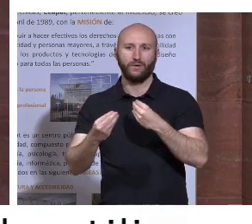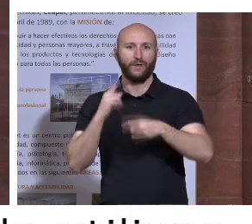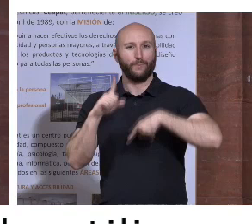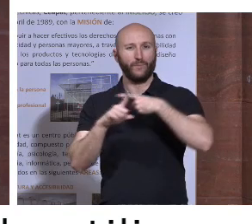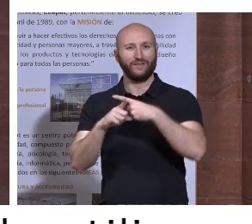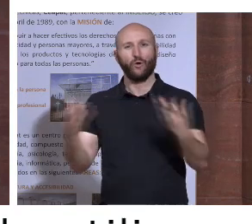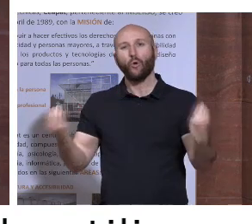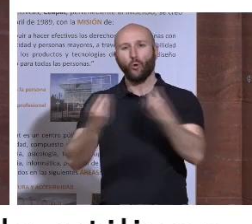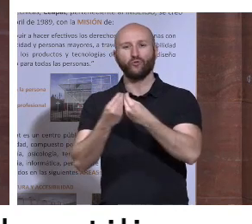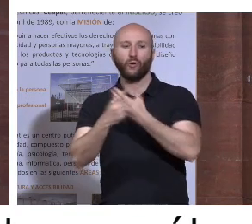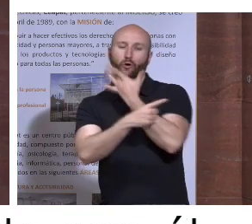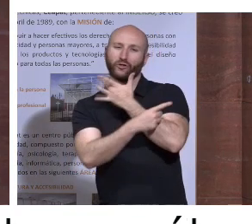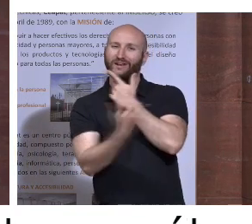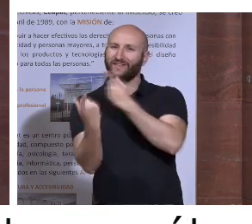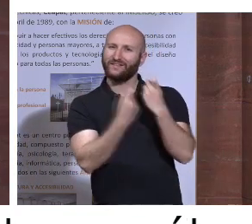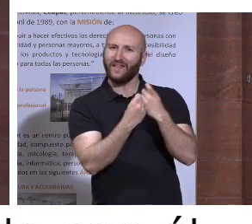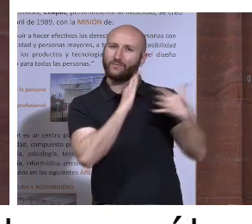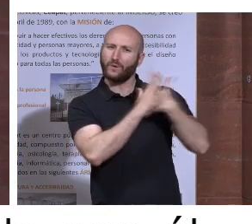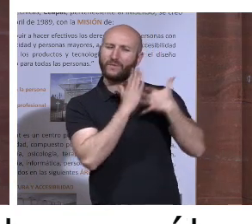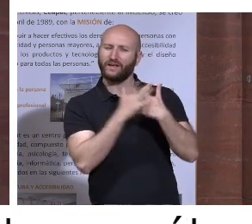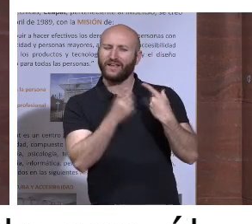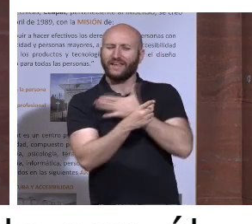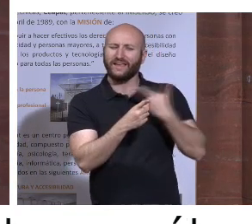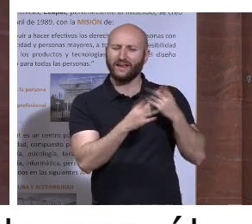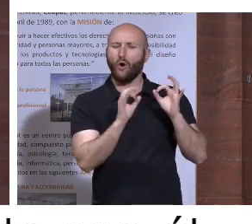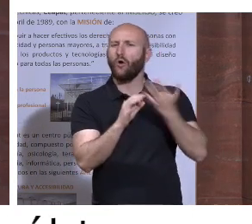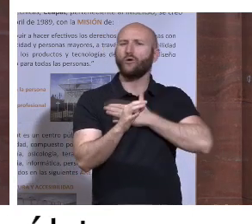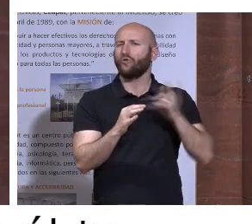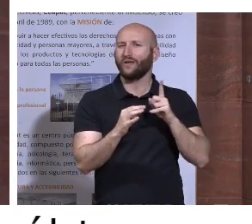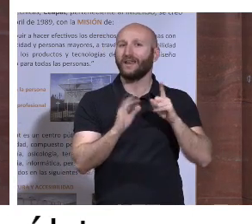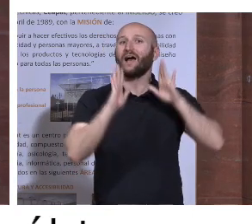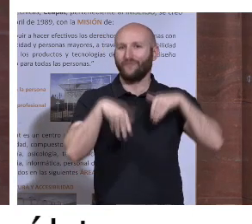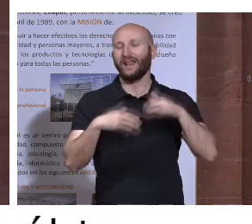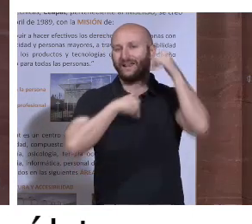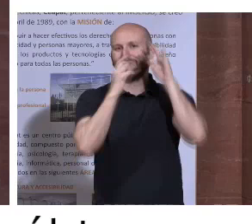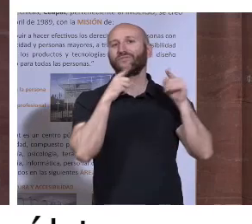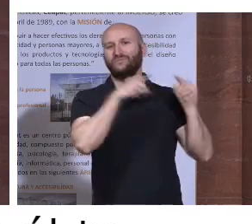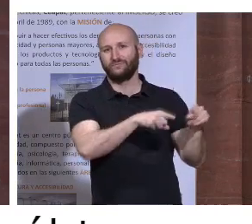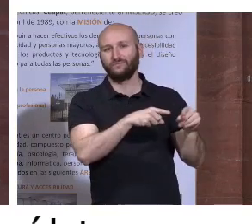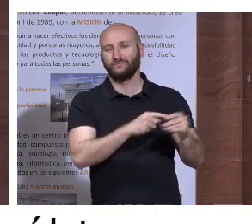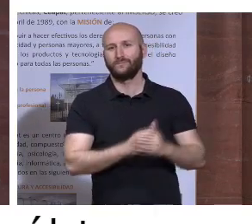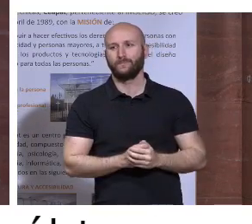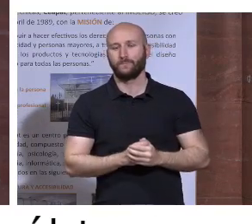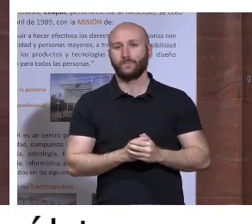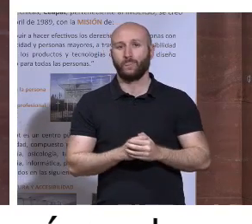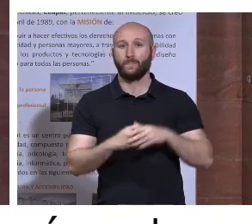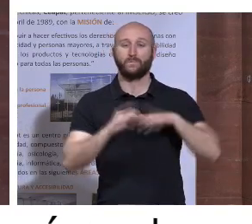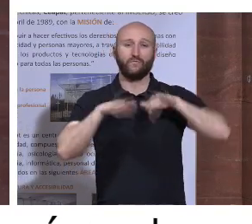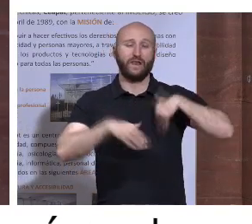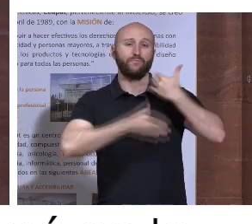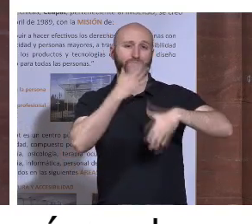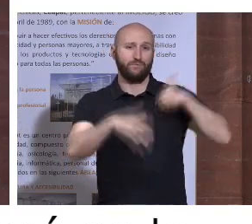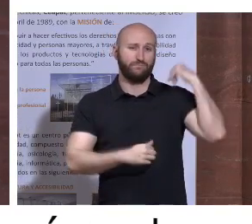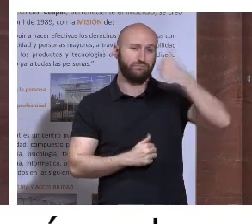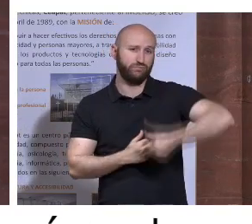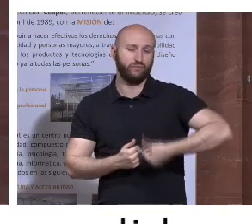sus necesidades, que él te explique qué es lo que quiere y qué es lo que no quiere, es como hemos aprendido. Y a veces en el transcurso de estos años pues se nos